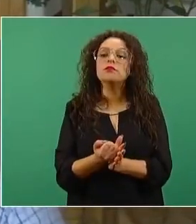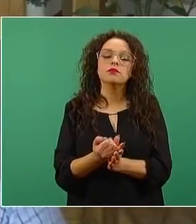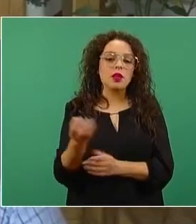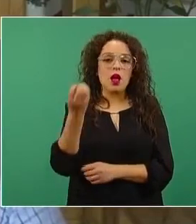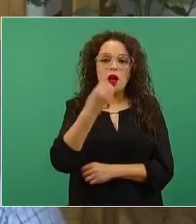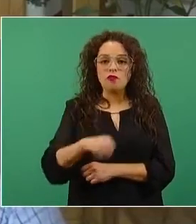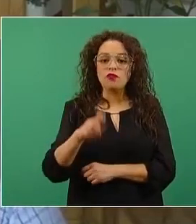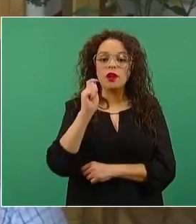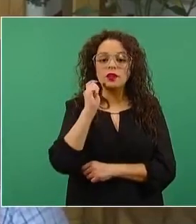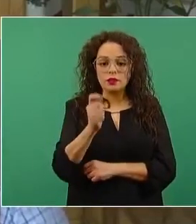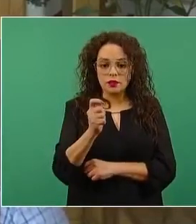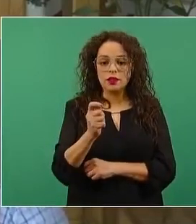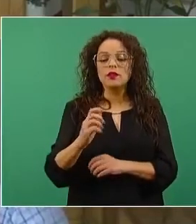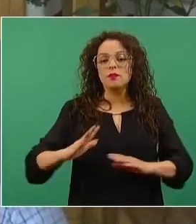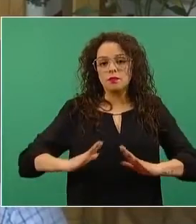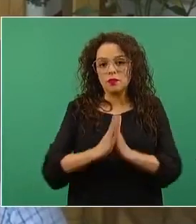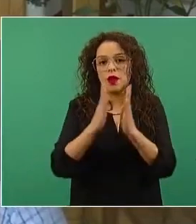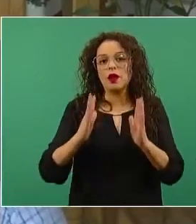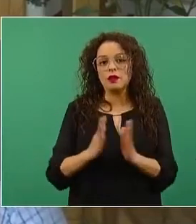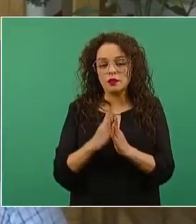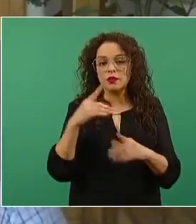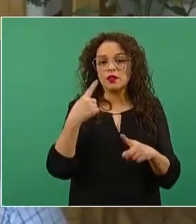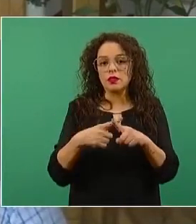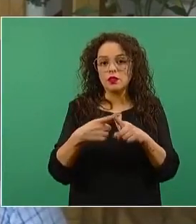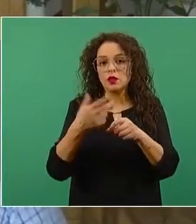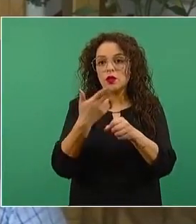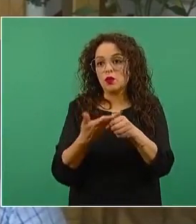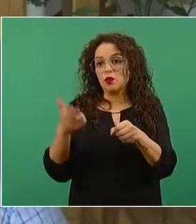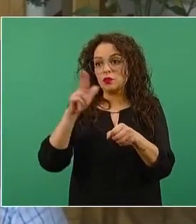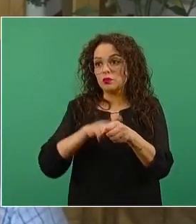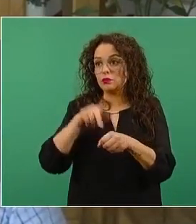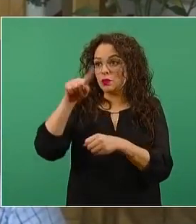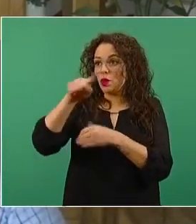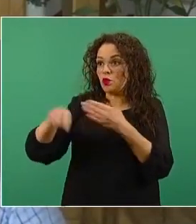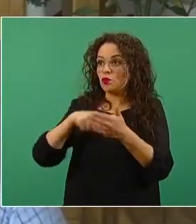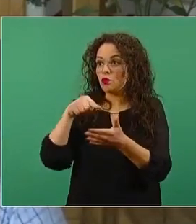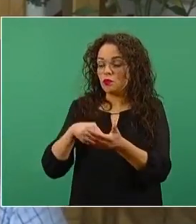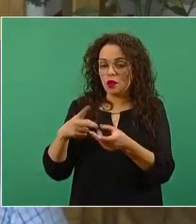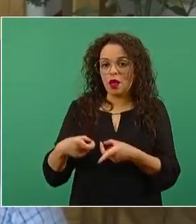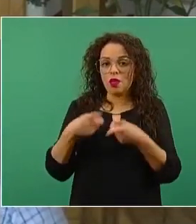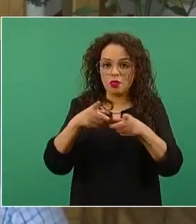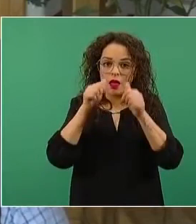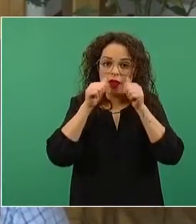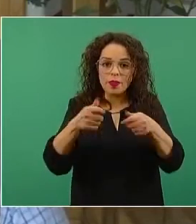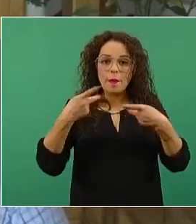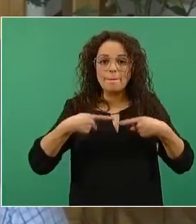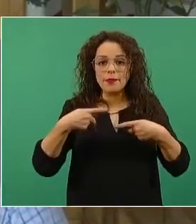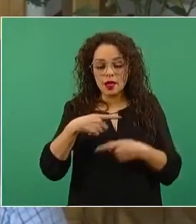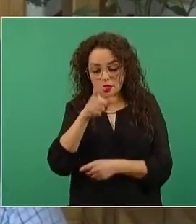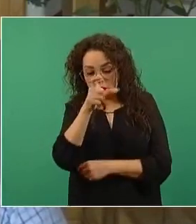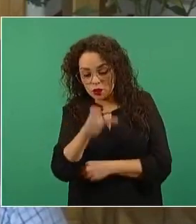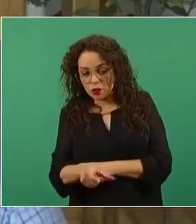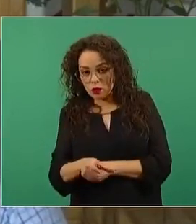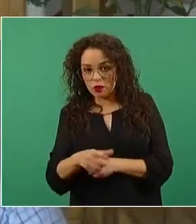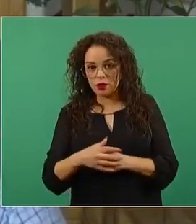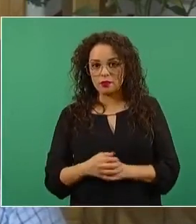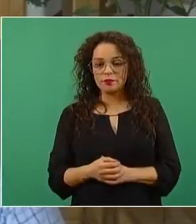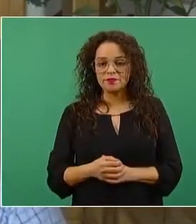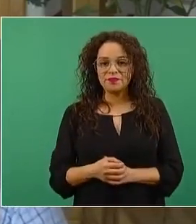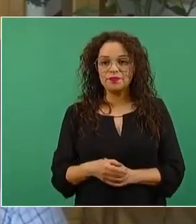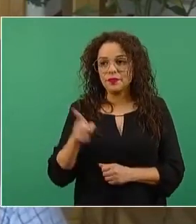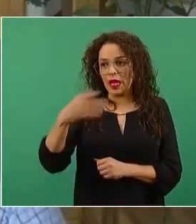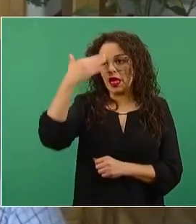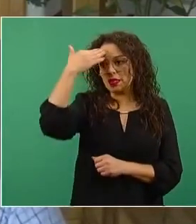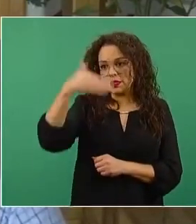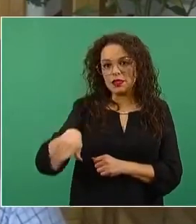la unidad médica que atendió a la persona, es decir, que le dio el seguimiento a ese evento supuestamente atribuible